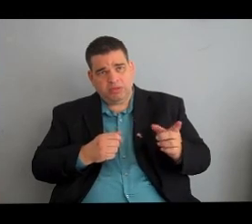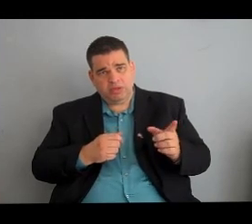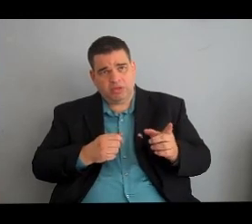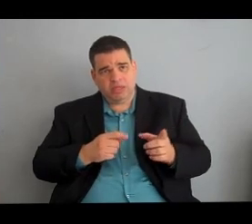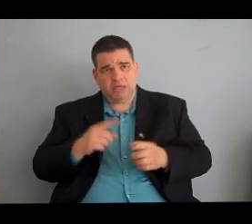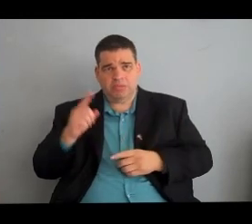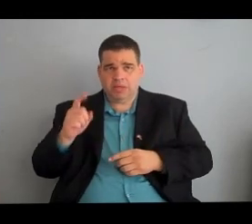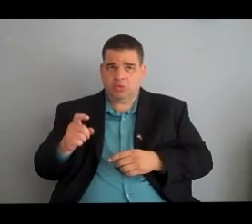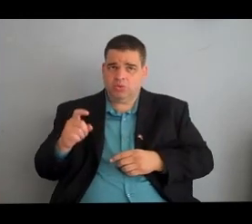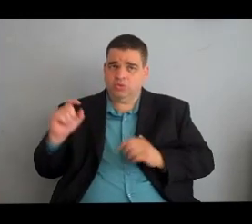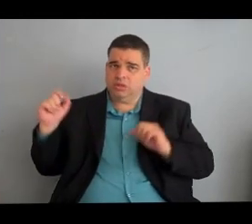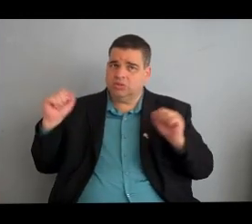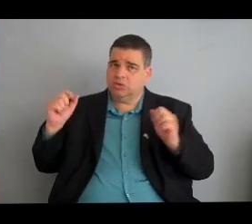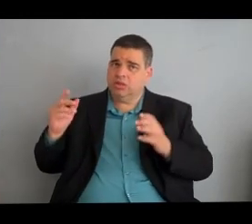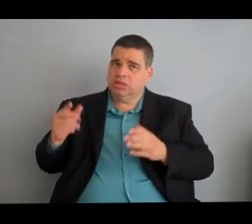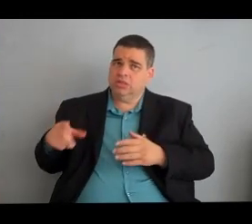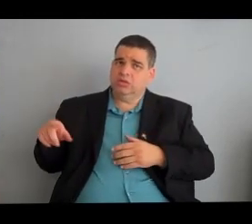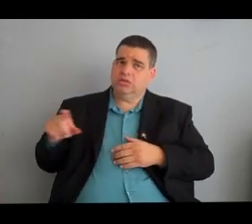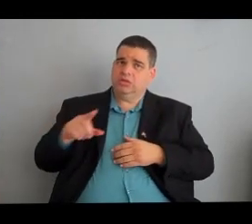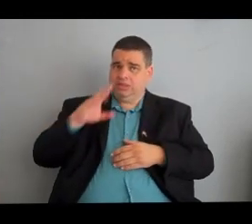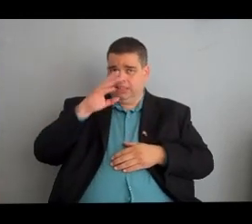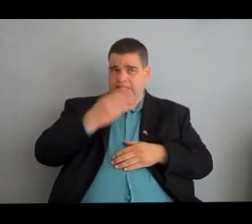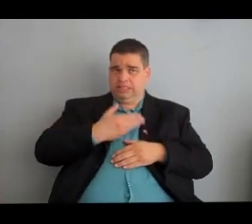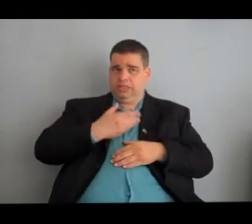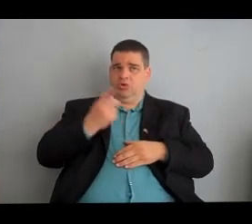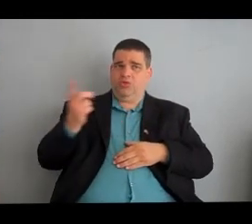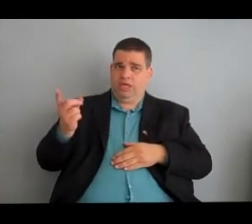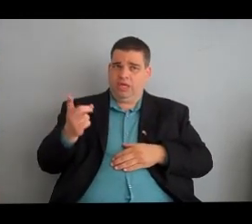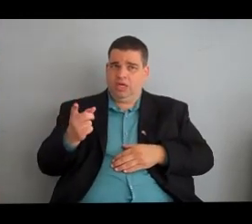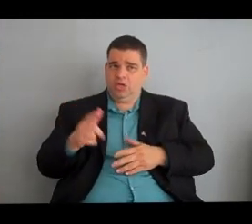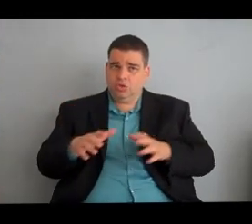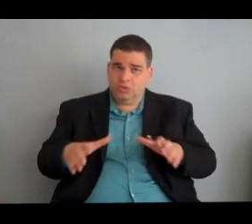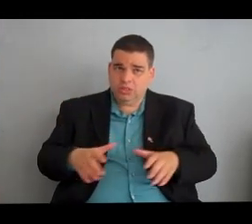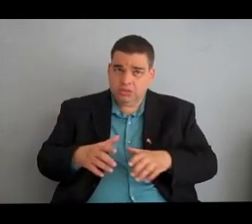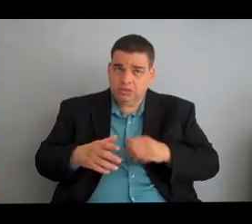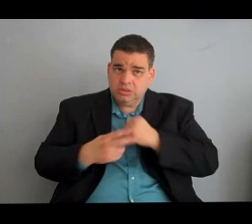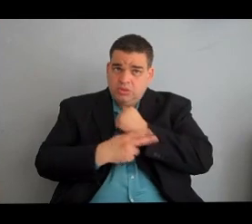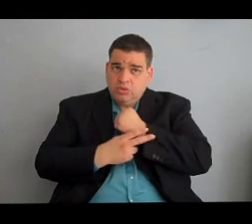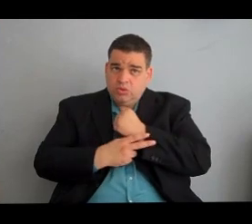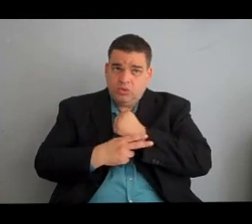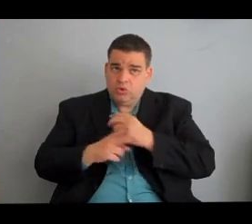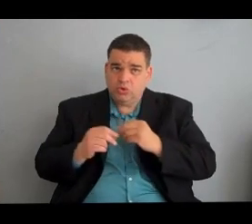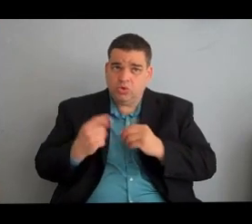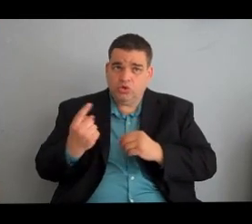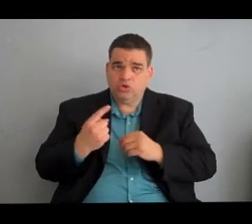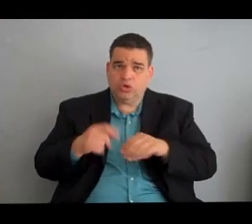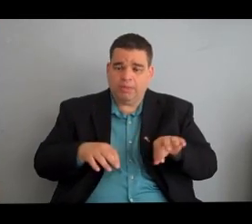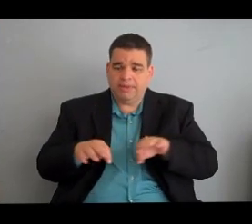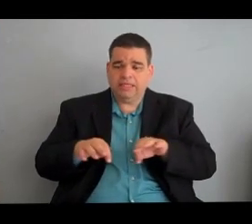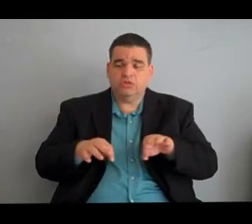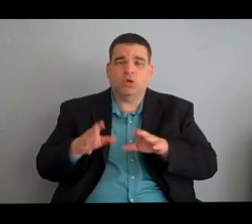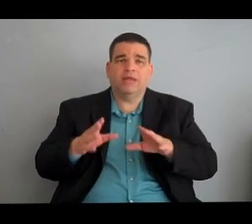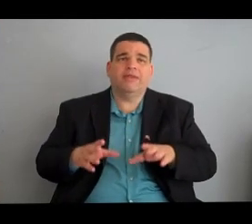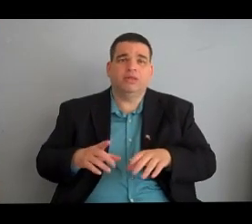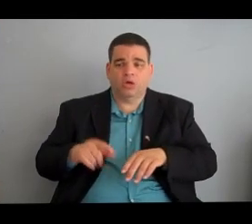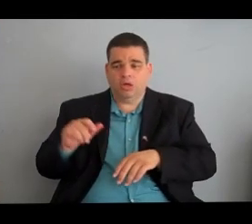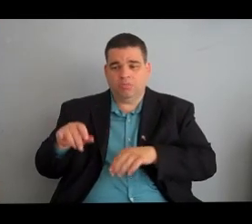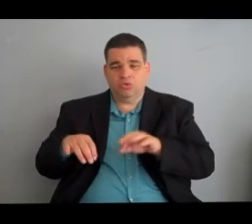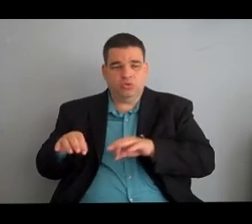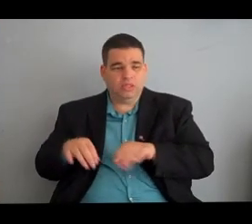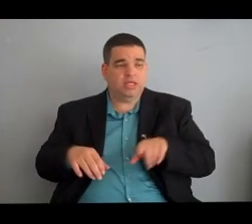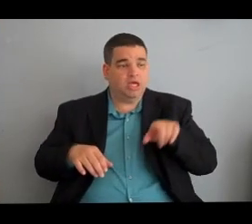es hijo de él, ¿tú vas a ser, quieres ser güirero? No, yo quiero ser sonido. Ok, pues te quedas tú tocando güiro. Y cuando vino el